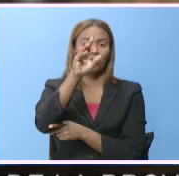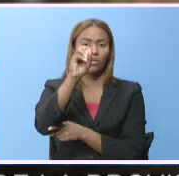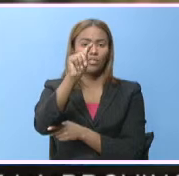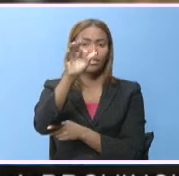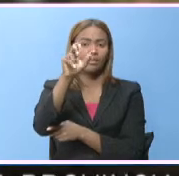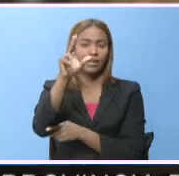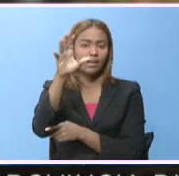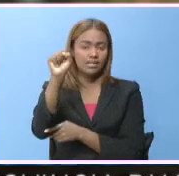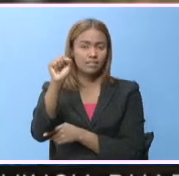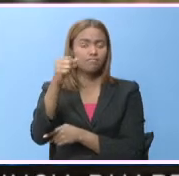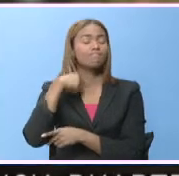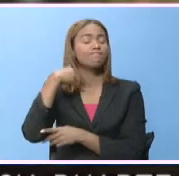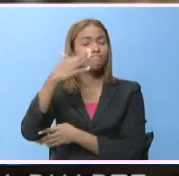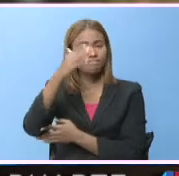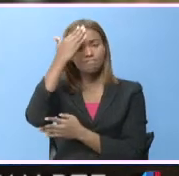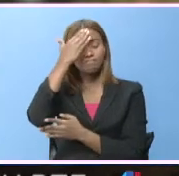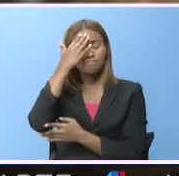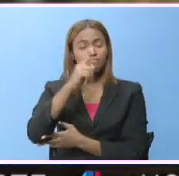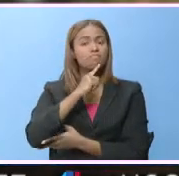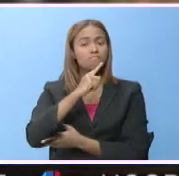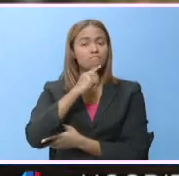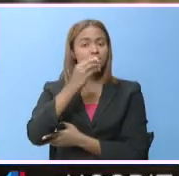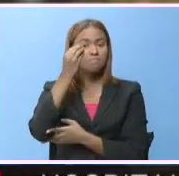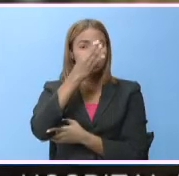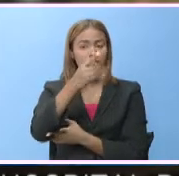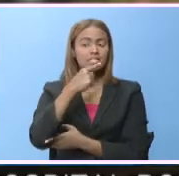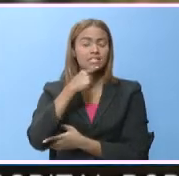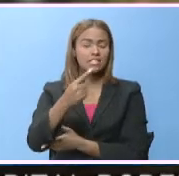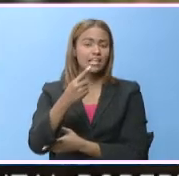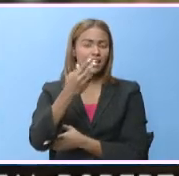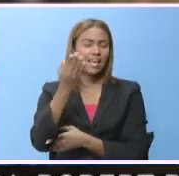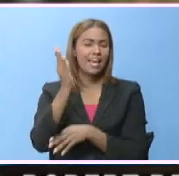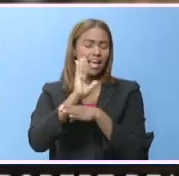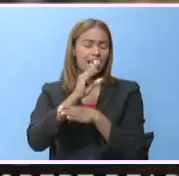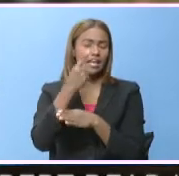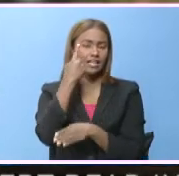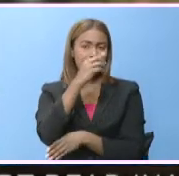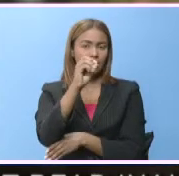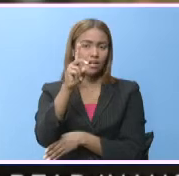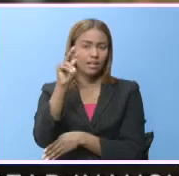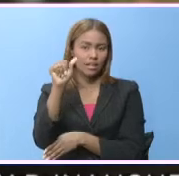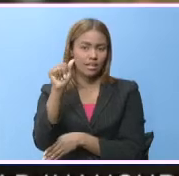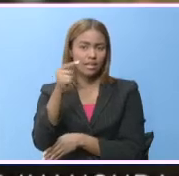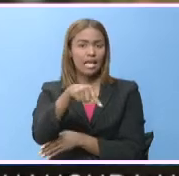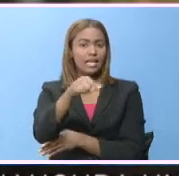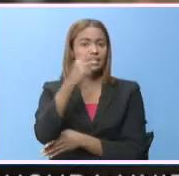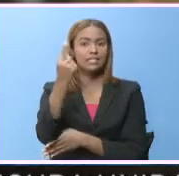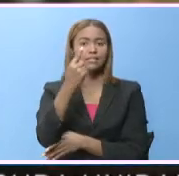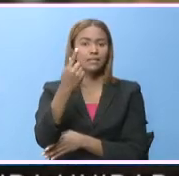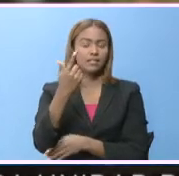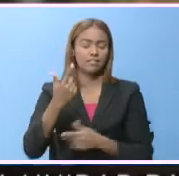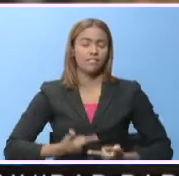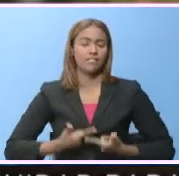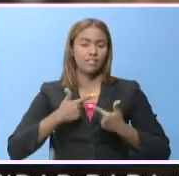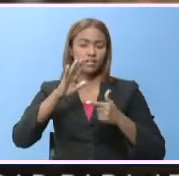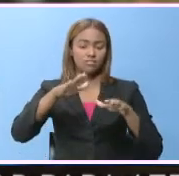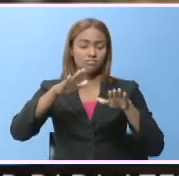hace saber que es cierto lo que dice la novela de Doña Dedé. Ellas están siempre vivas en su